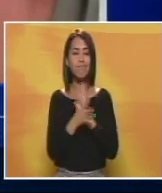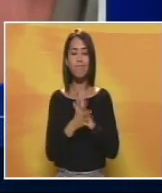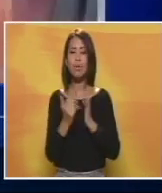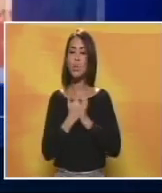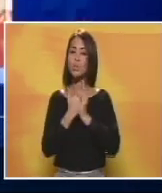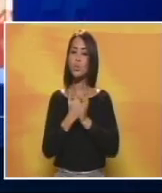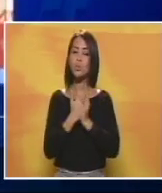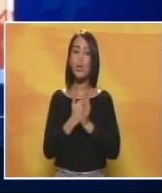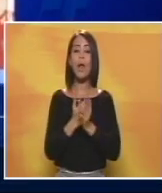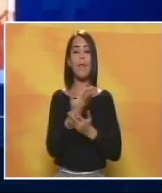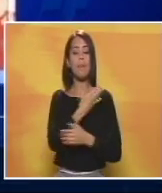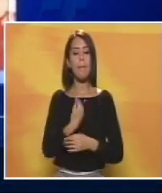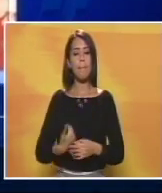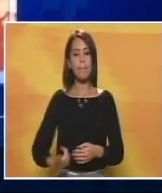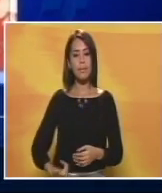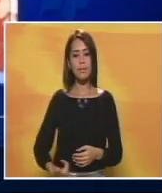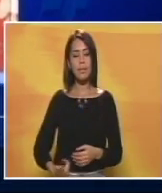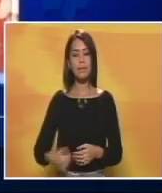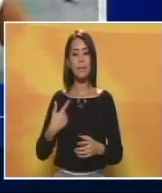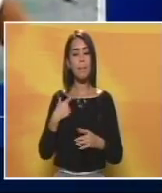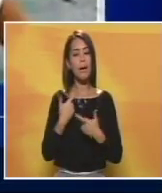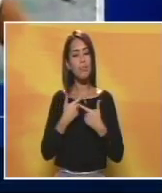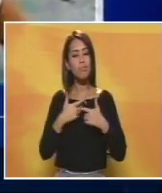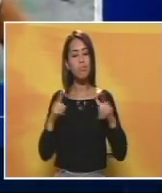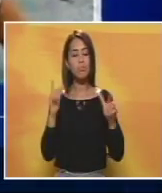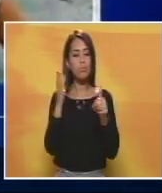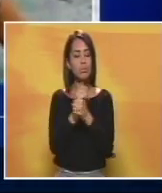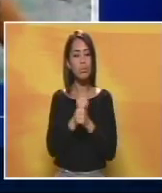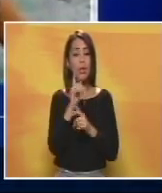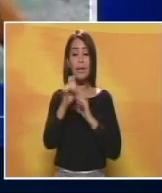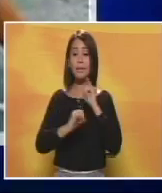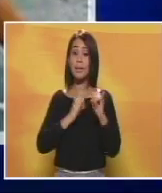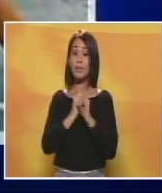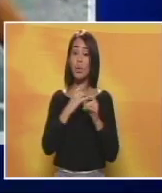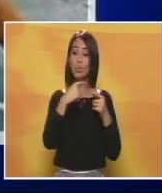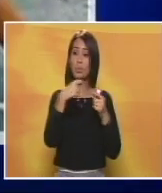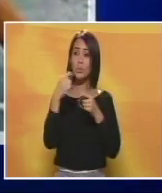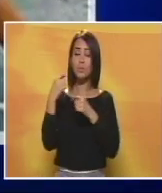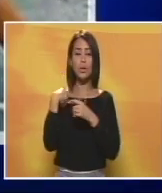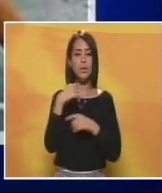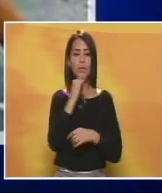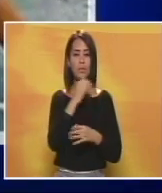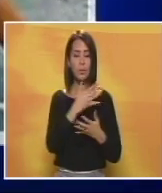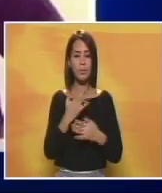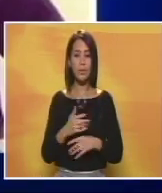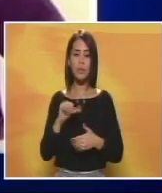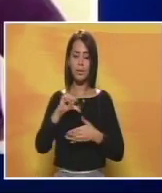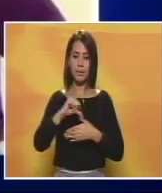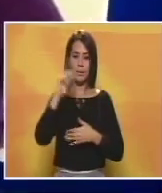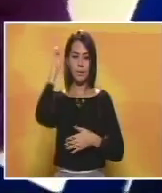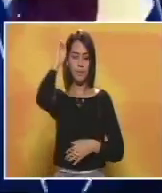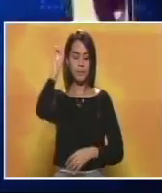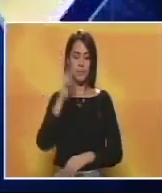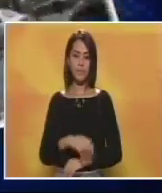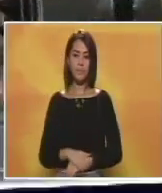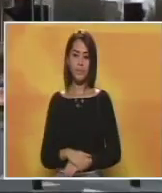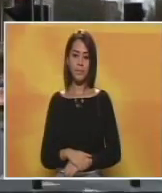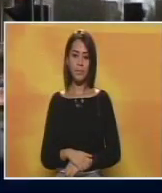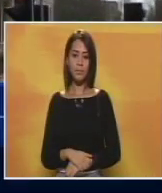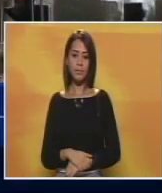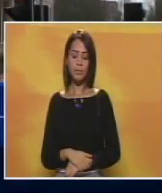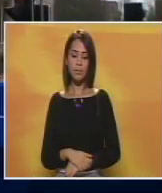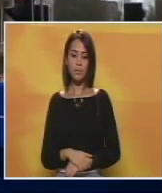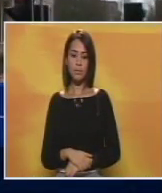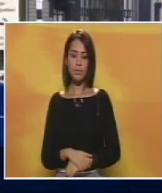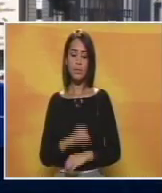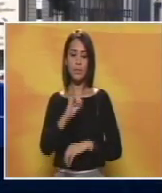este mandatario para lograr la liberación, así como internacionalizar el caso en el marco de la Cumbre de las Américas.